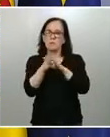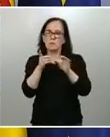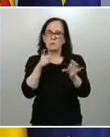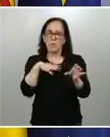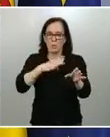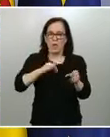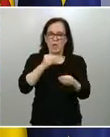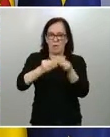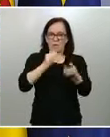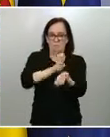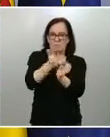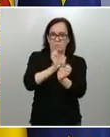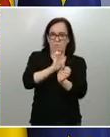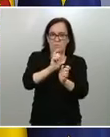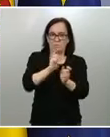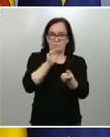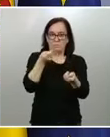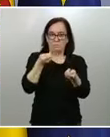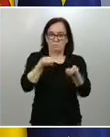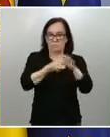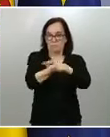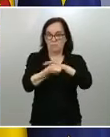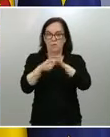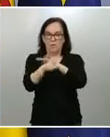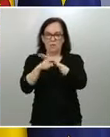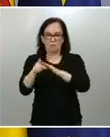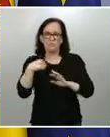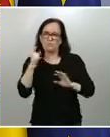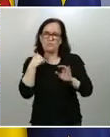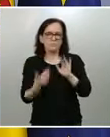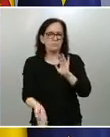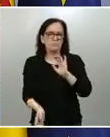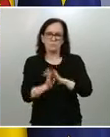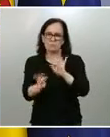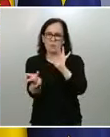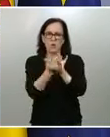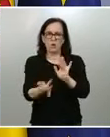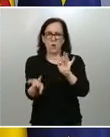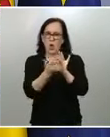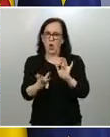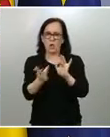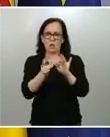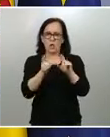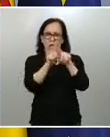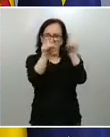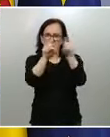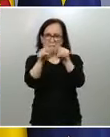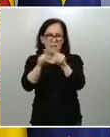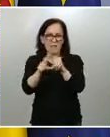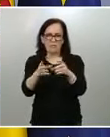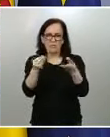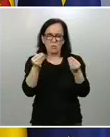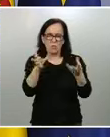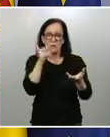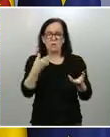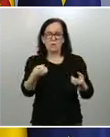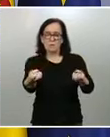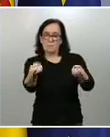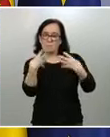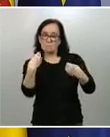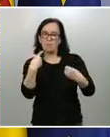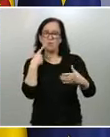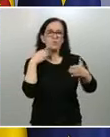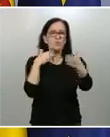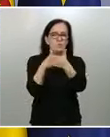estamos muy en contacto con las empresas no se están trasladando sus inconvenientes sus problemas